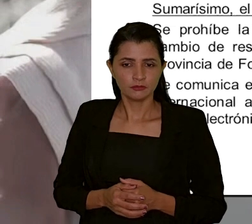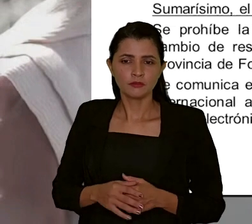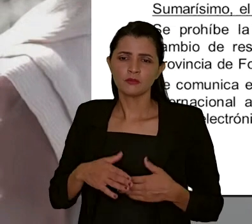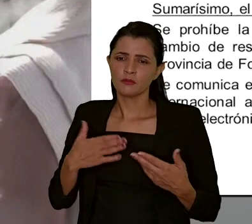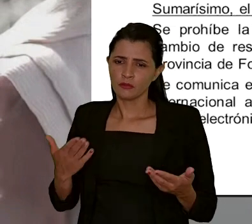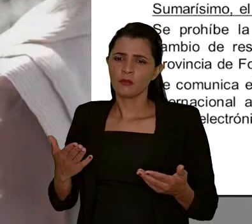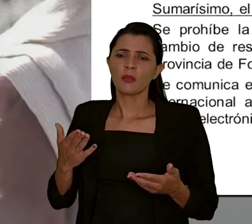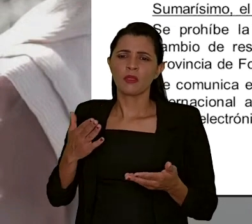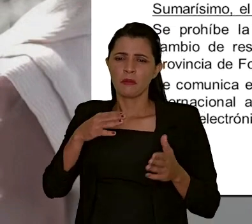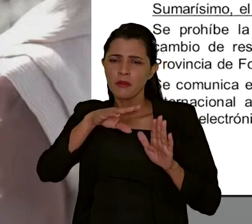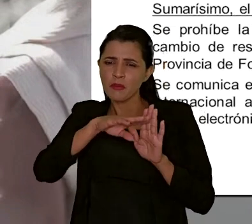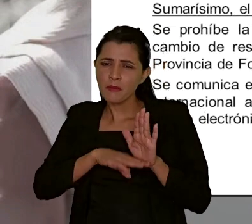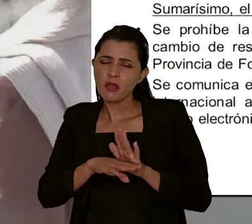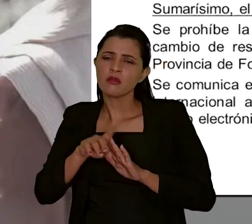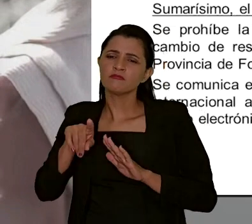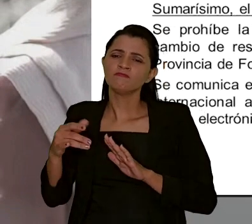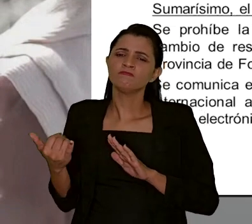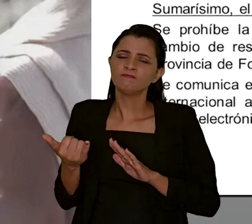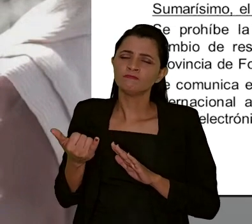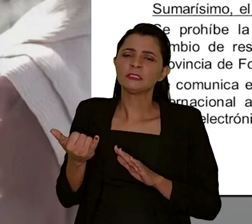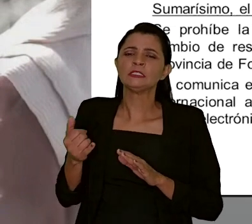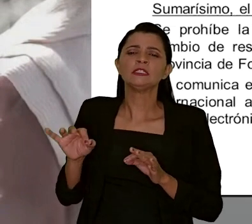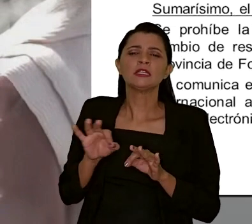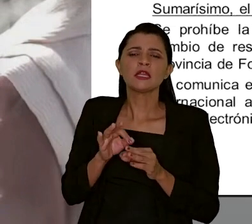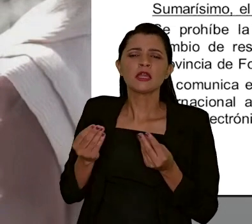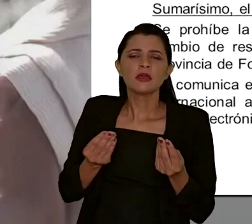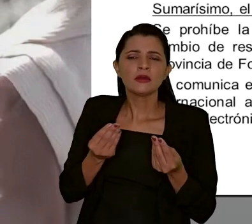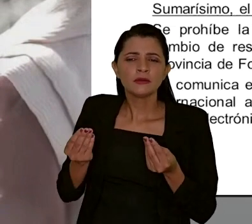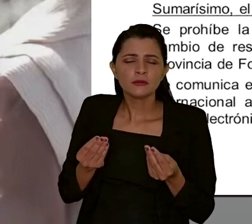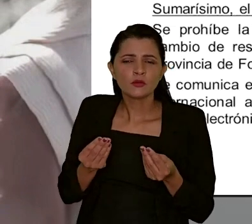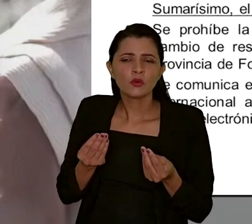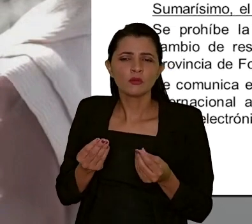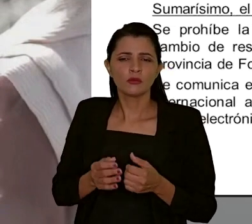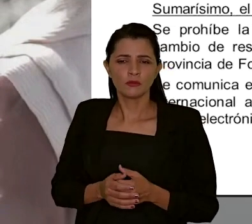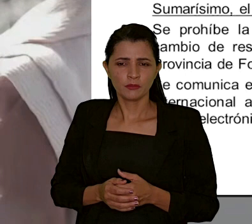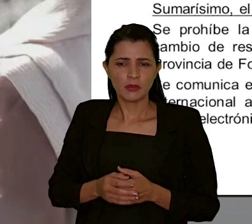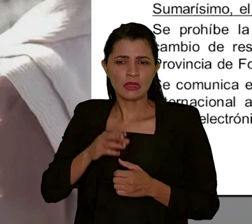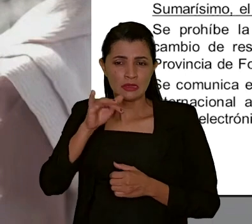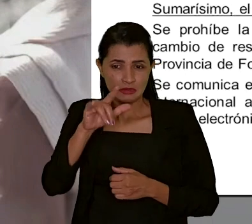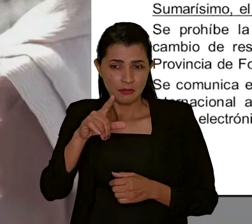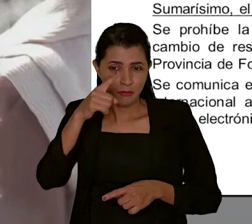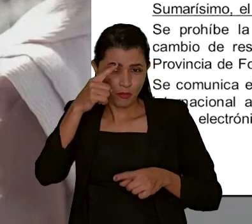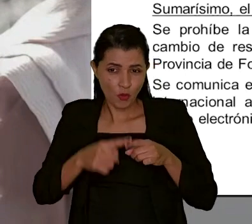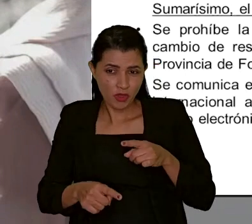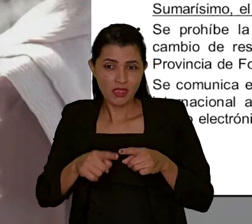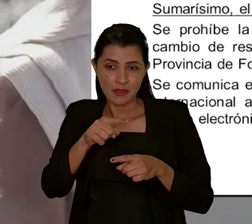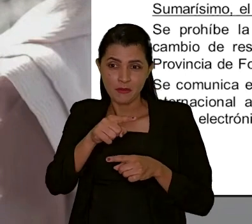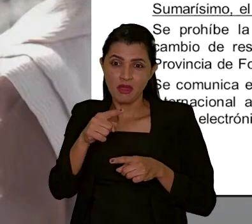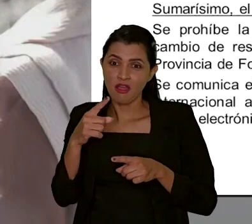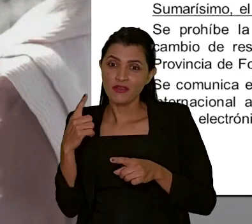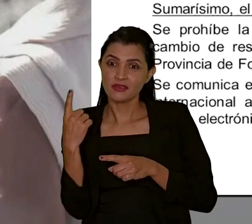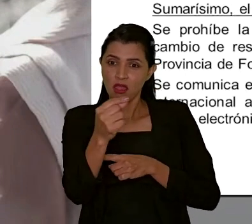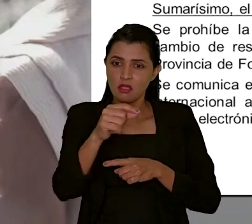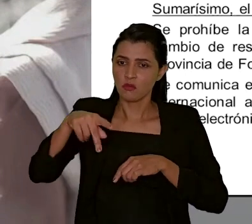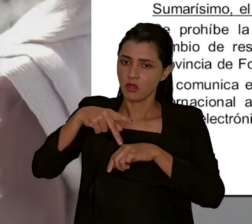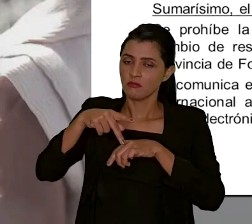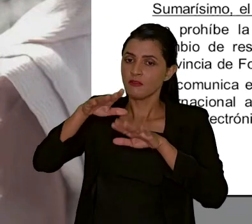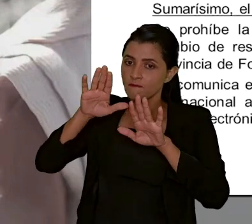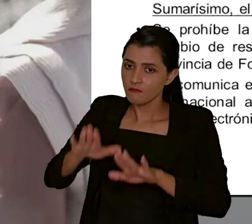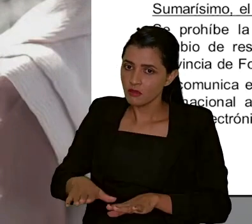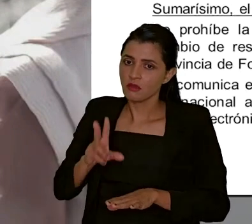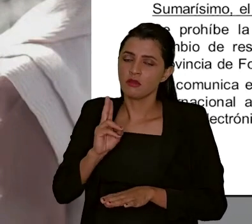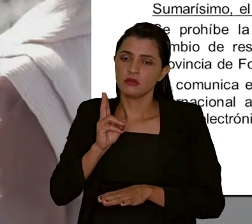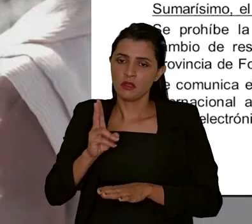imprime el trámite sumarísimo, el más breve que prevé la ley local. Se prohíbe la salida del país, como asimismo el cambio